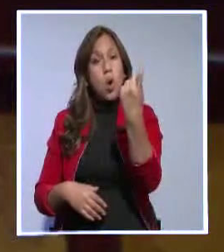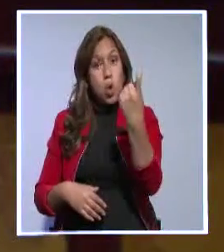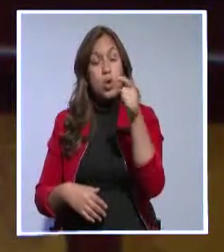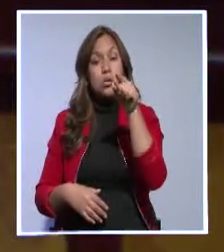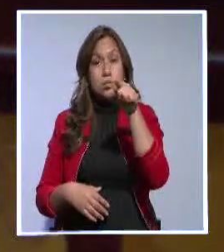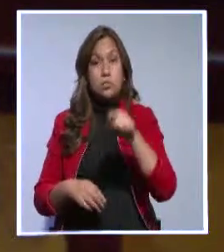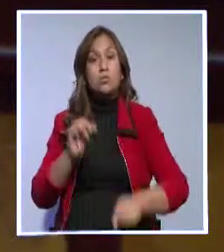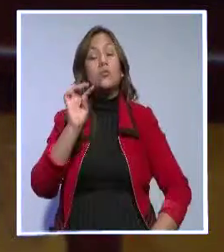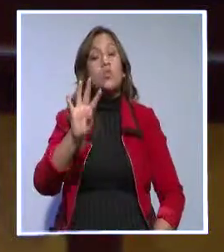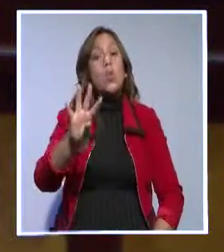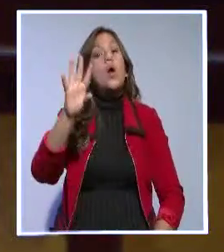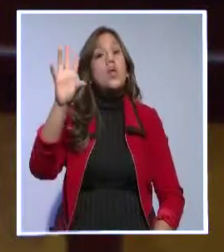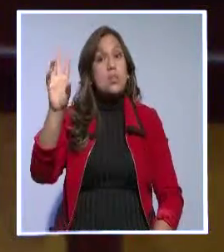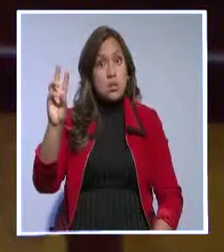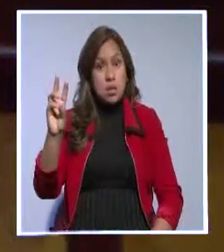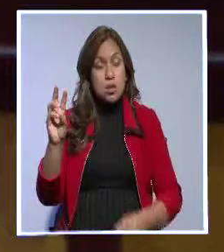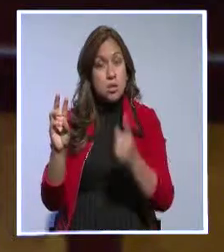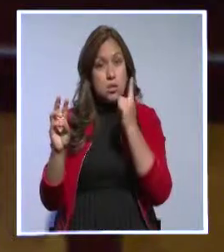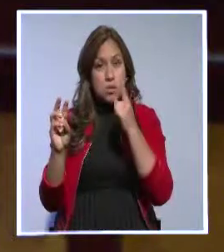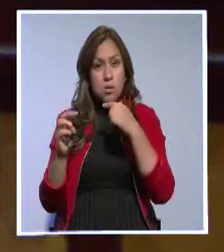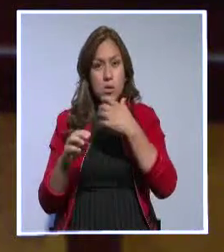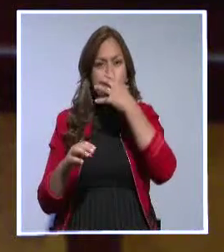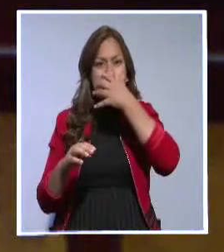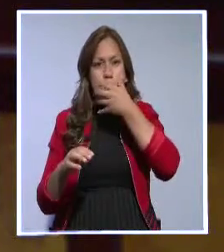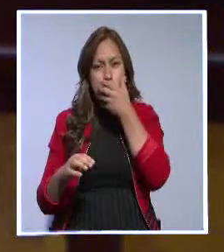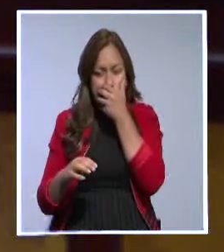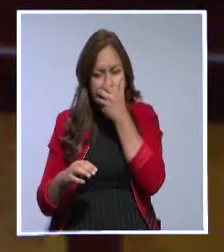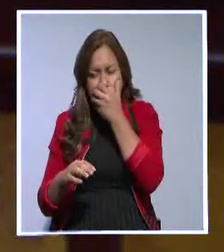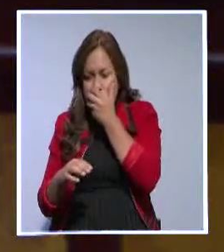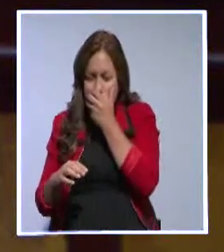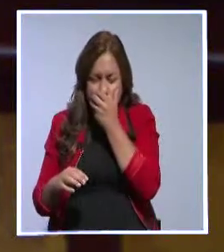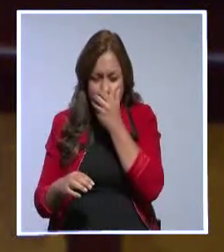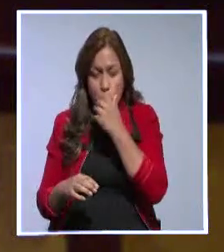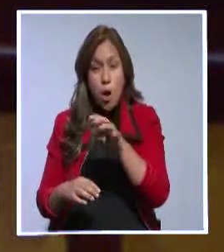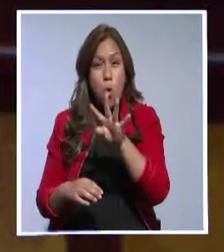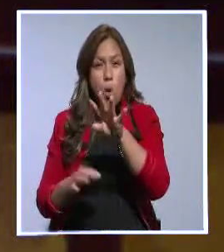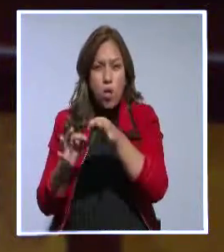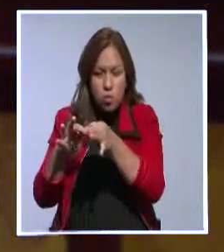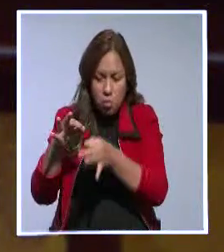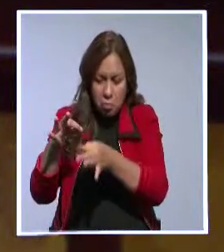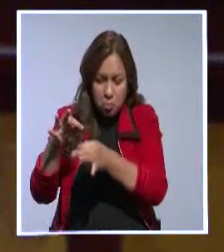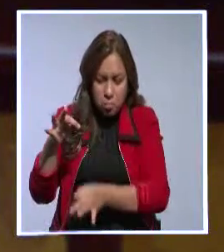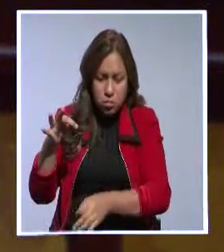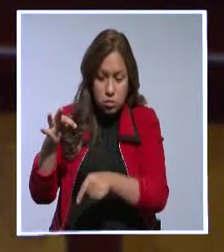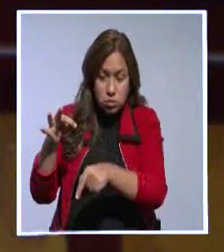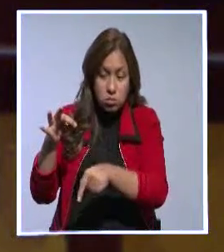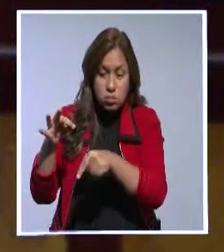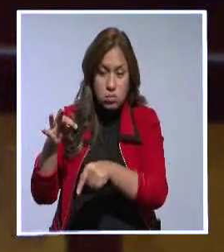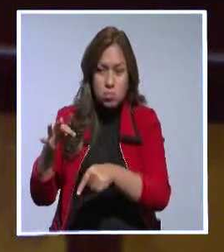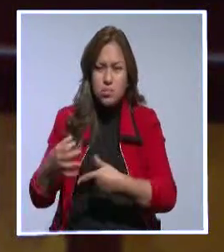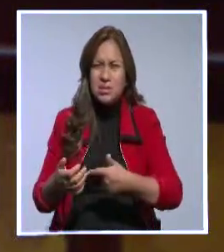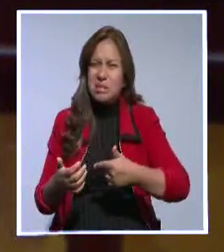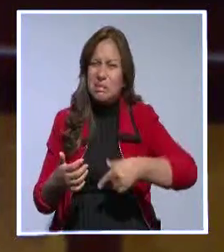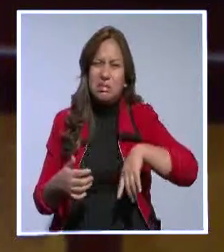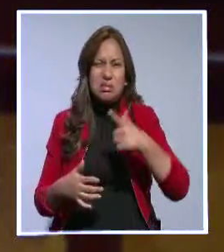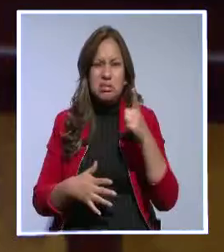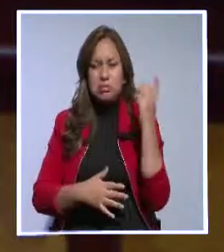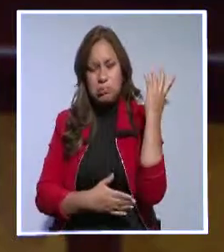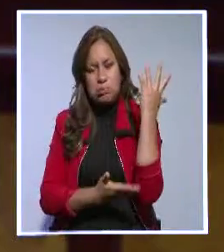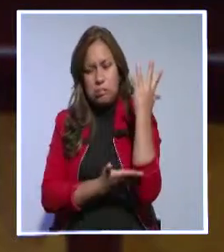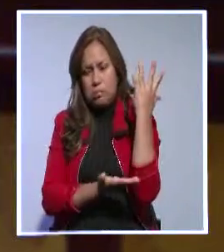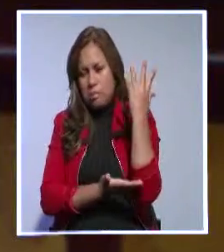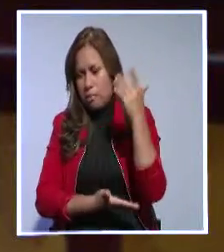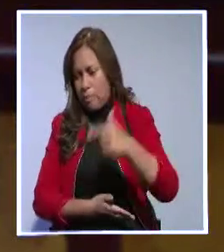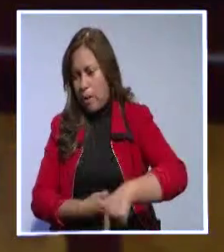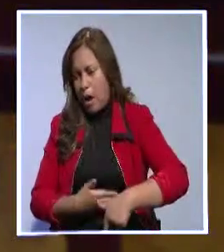inversiones que hizo un buzo del gir encontró a cuatro metros de profundidad atascado entre palos y piedras del cuerpo del señor